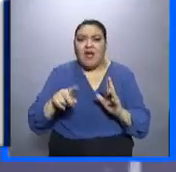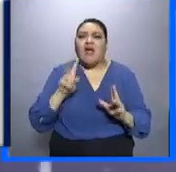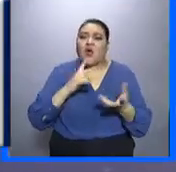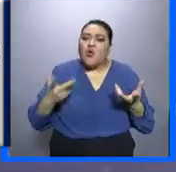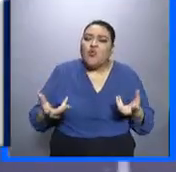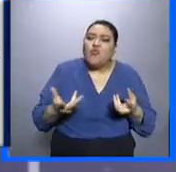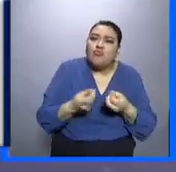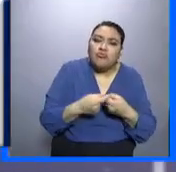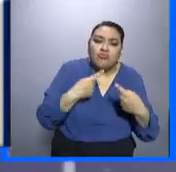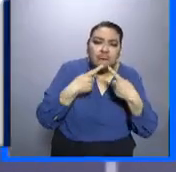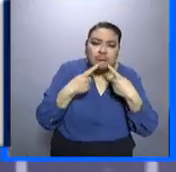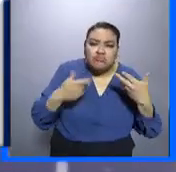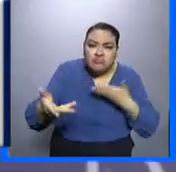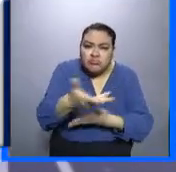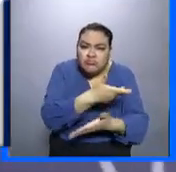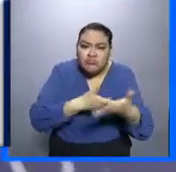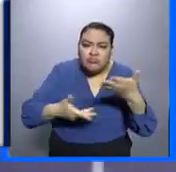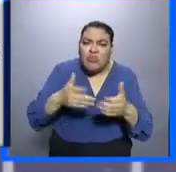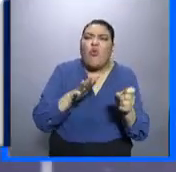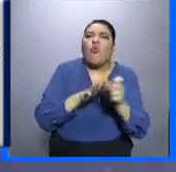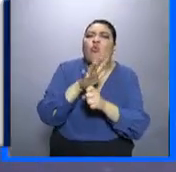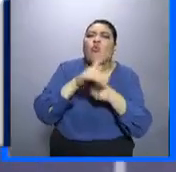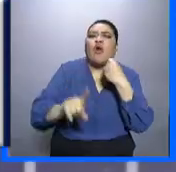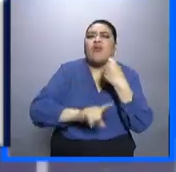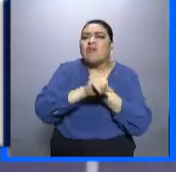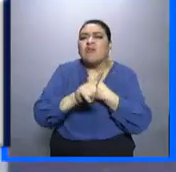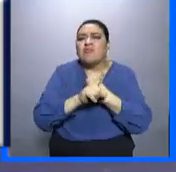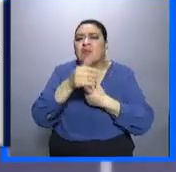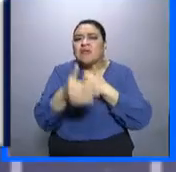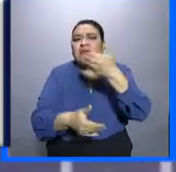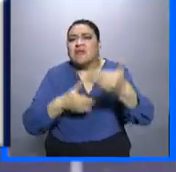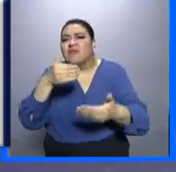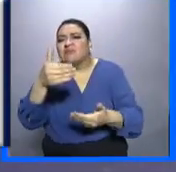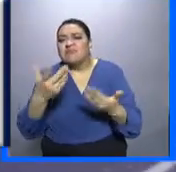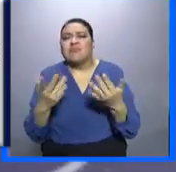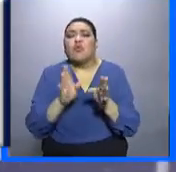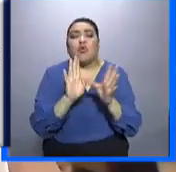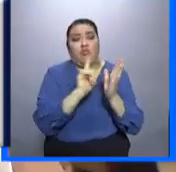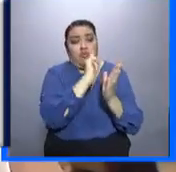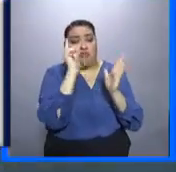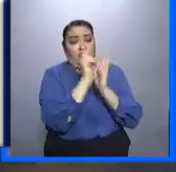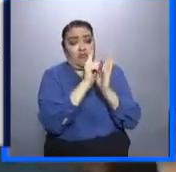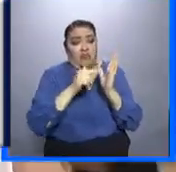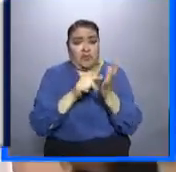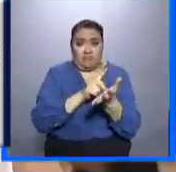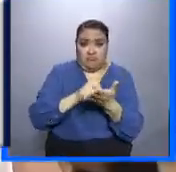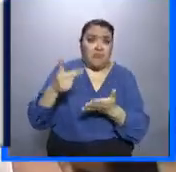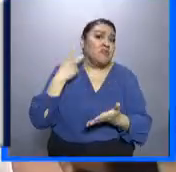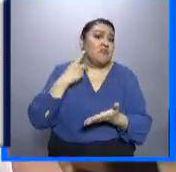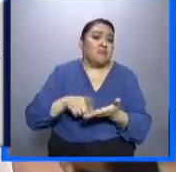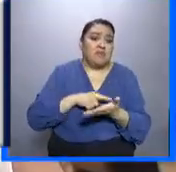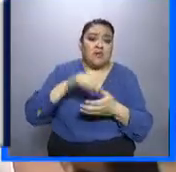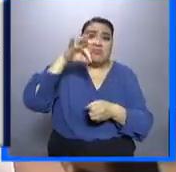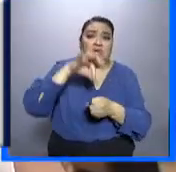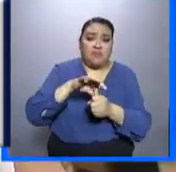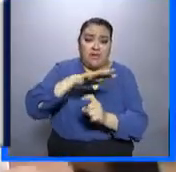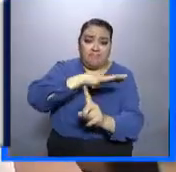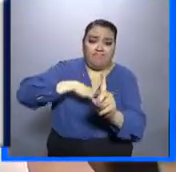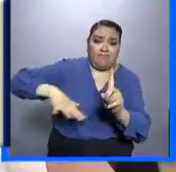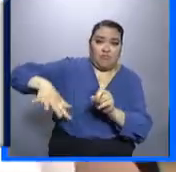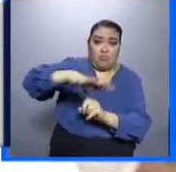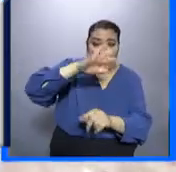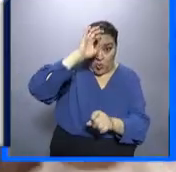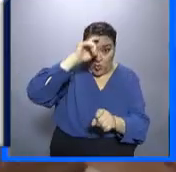ejercicio reflexivo sobre los desafíos y alcances que implica la tutela efectiva de los derechos electorales en contextos de